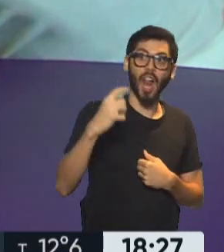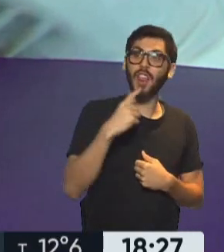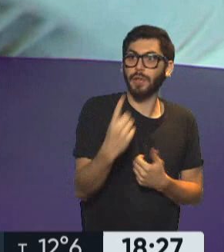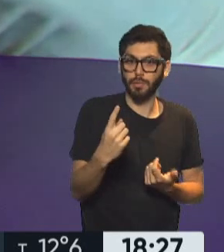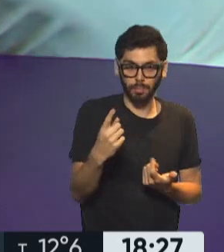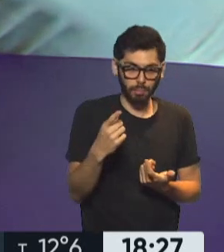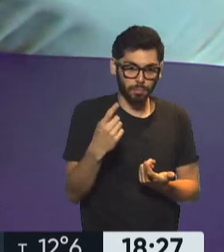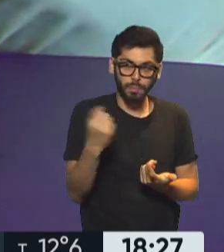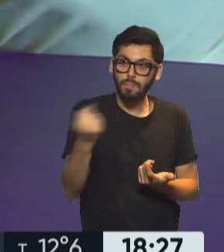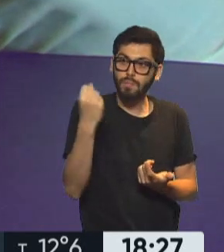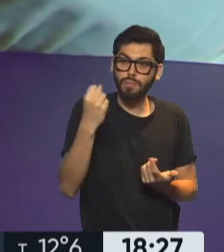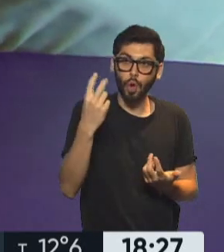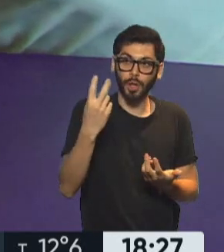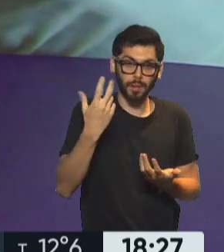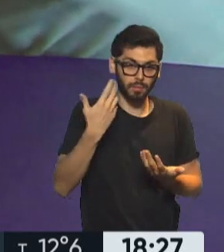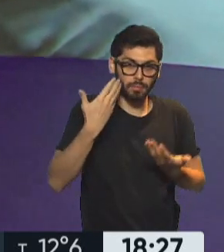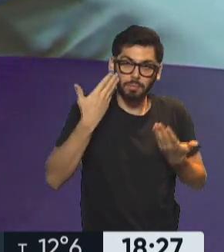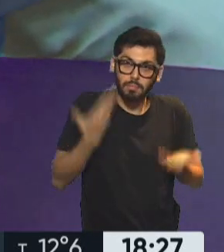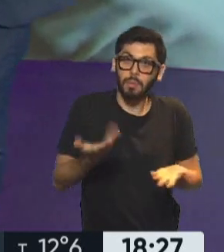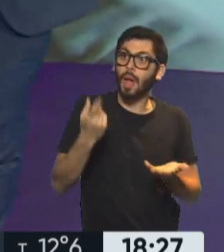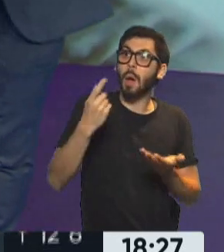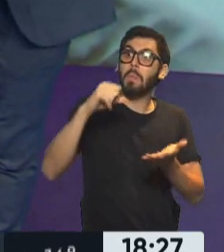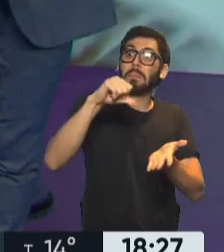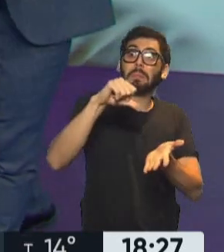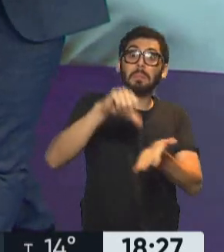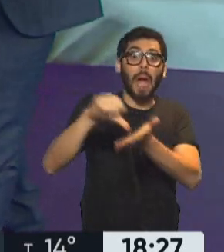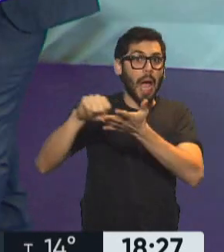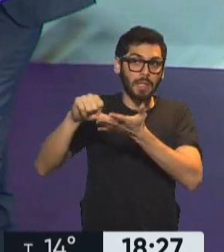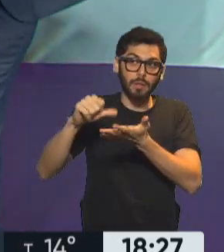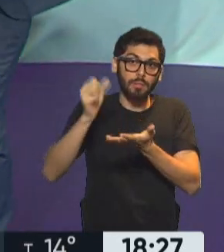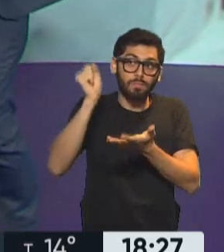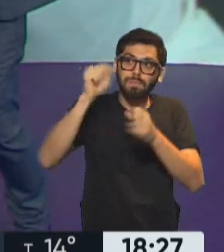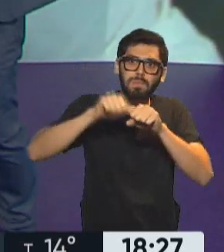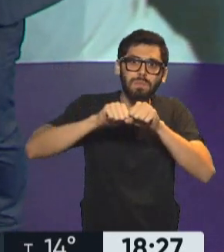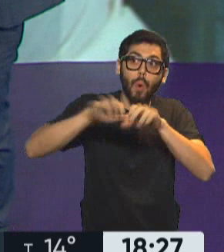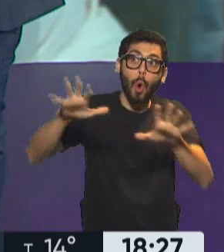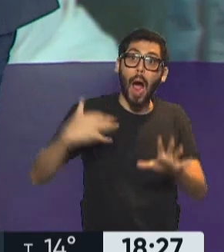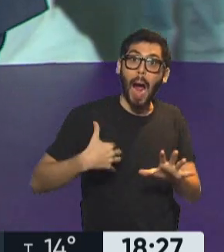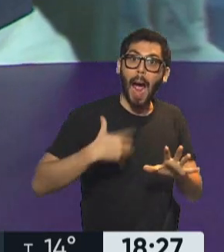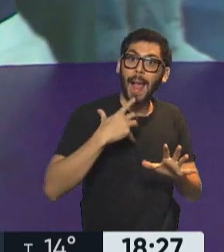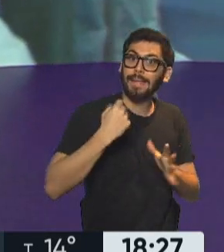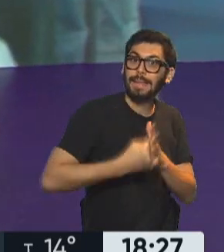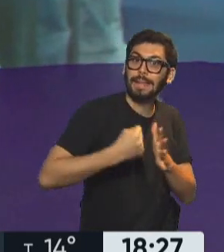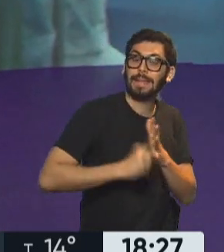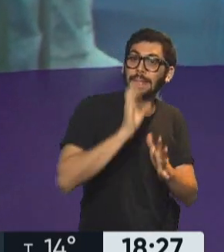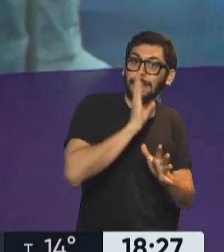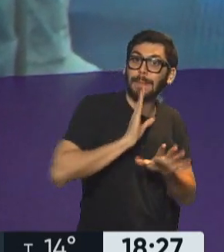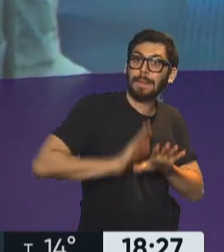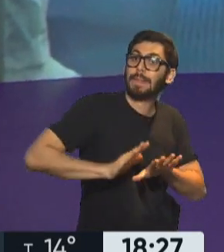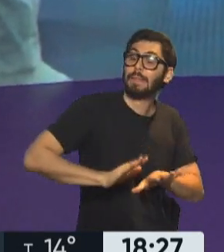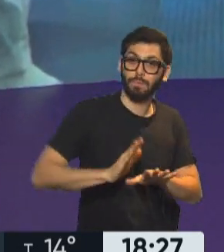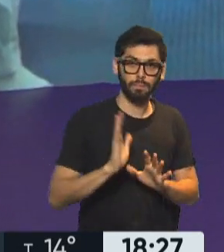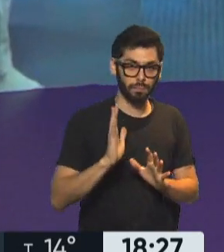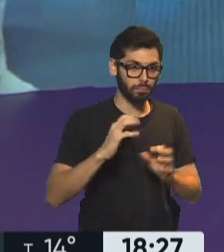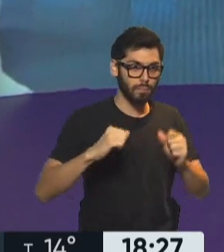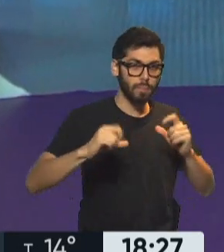con decenas de países que están sufriendo la propagación de la variante Delta, hasta ahora en la Argentina no se encuentra